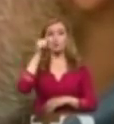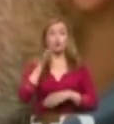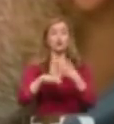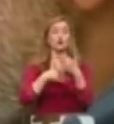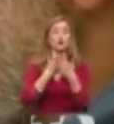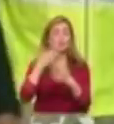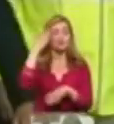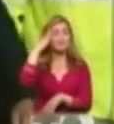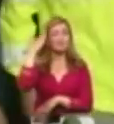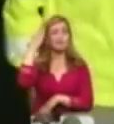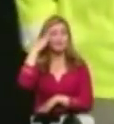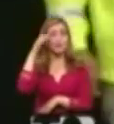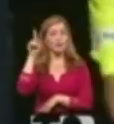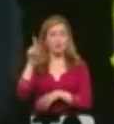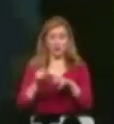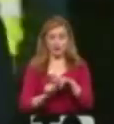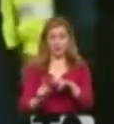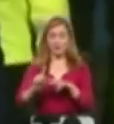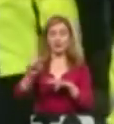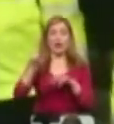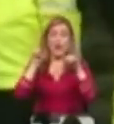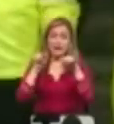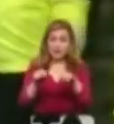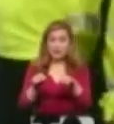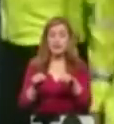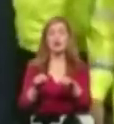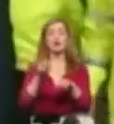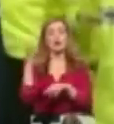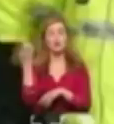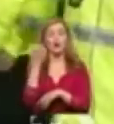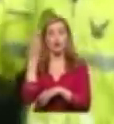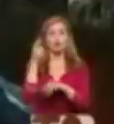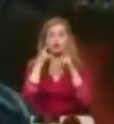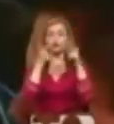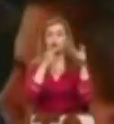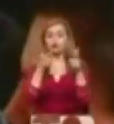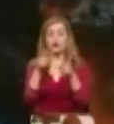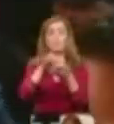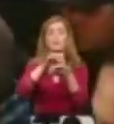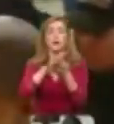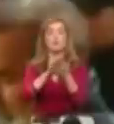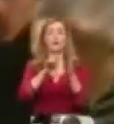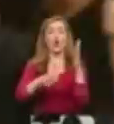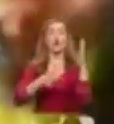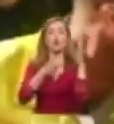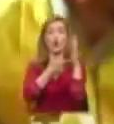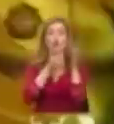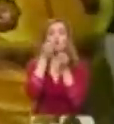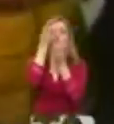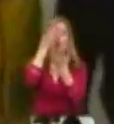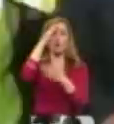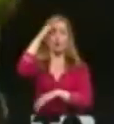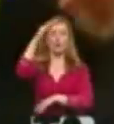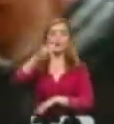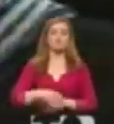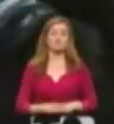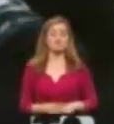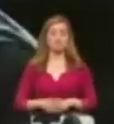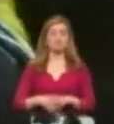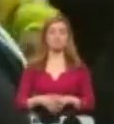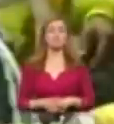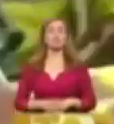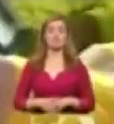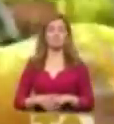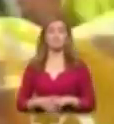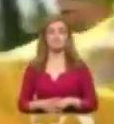todo el país sabía de la fuga de Alvarado, apenas entonces, el operador procedió a aplicar los protocolos e informó a la policía para que